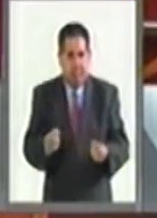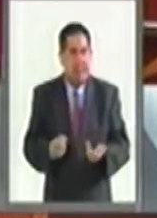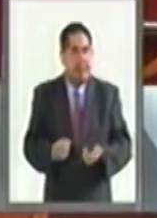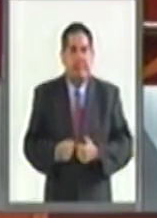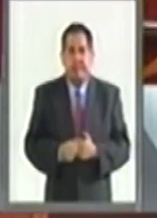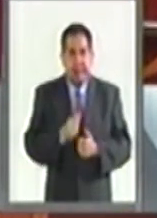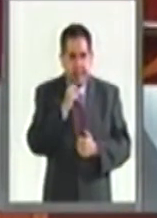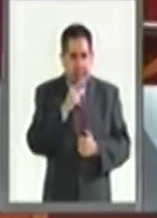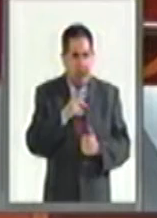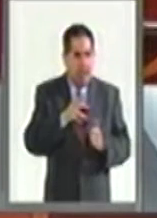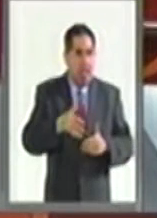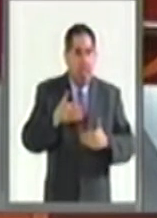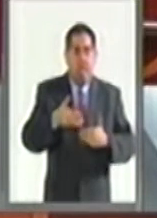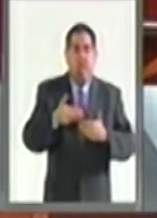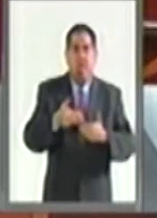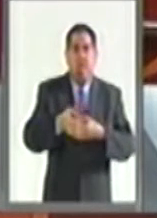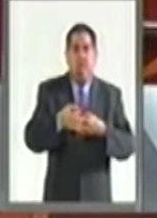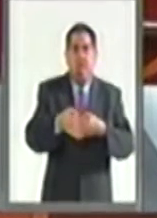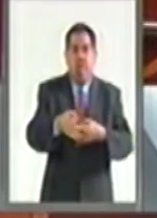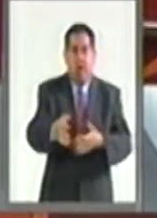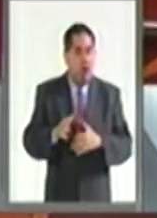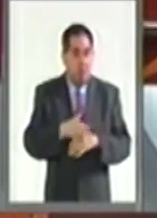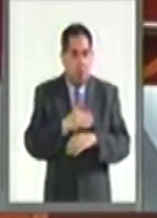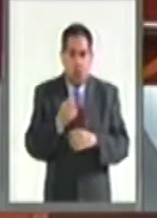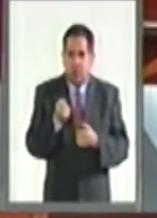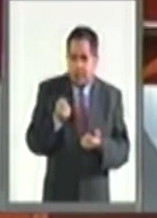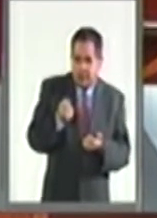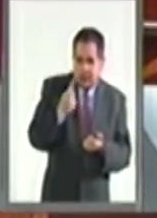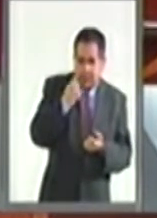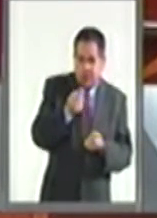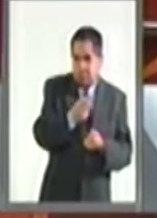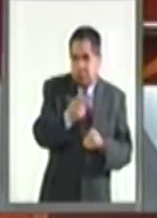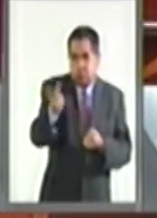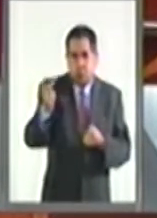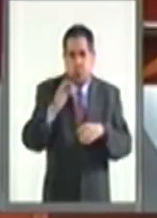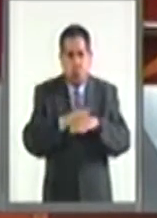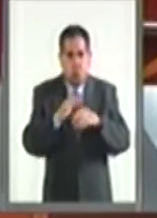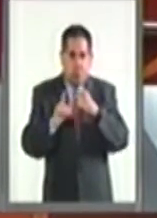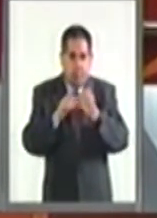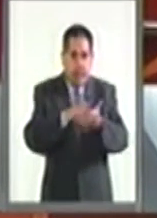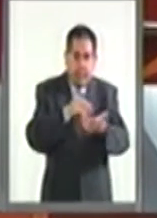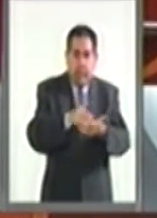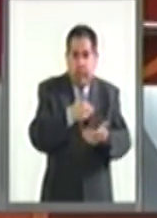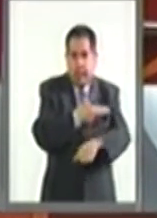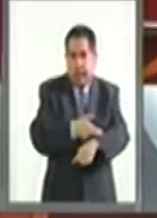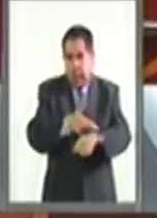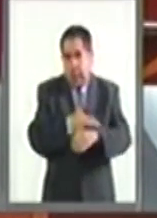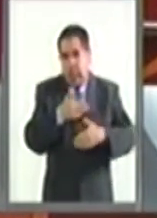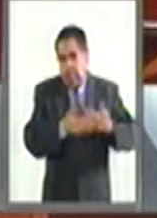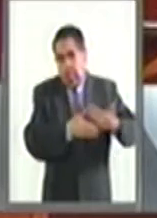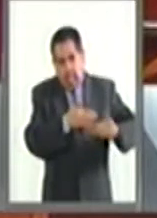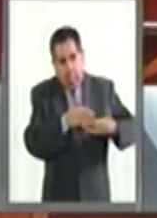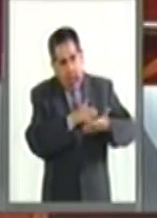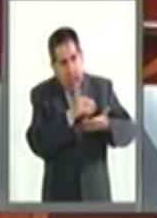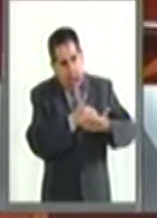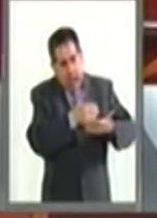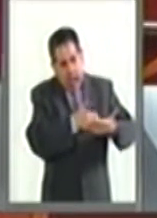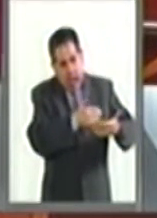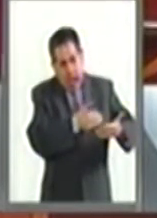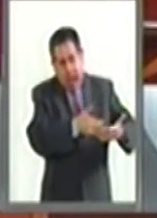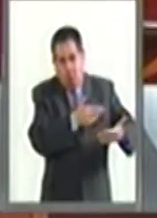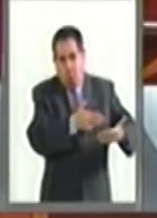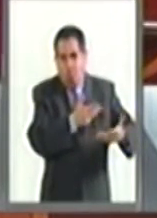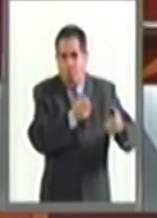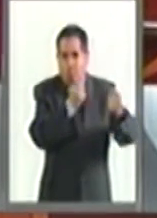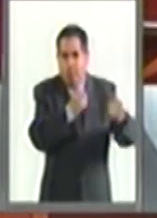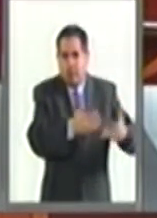una función que se ha visto mermada por la ponderación de aspectos procesales, dejando de lado la